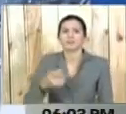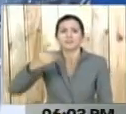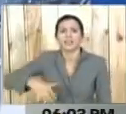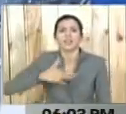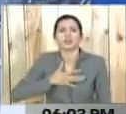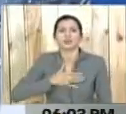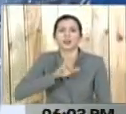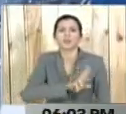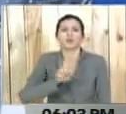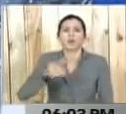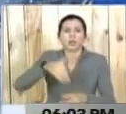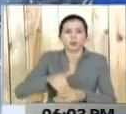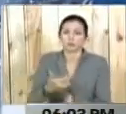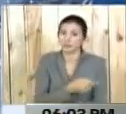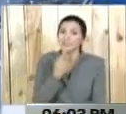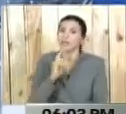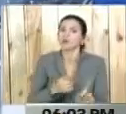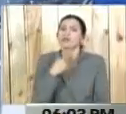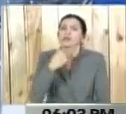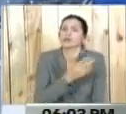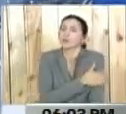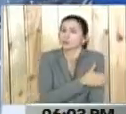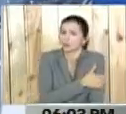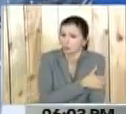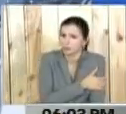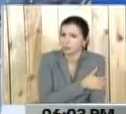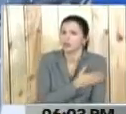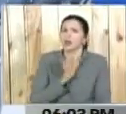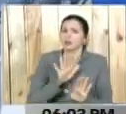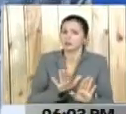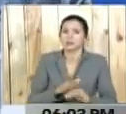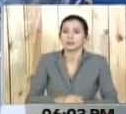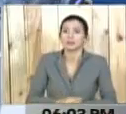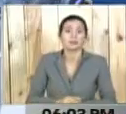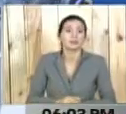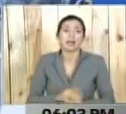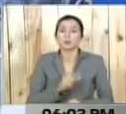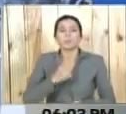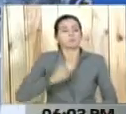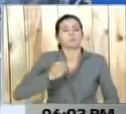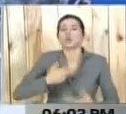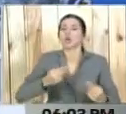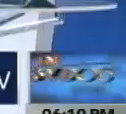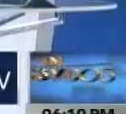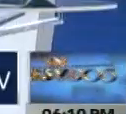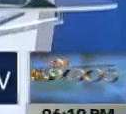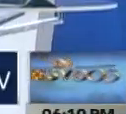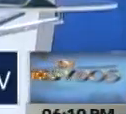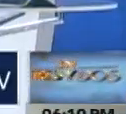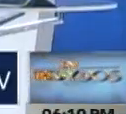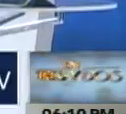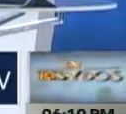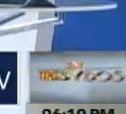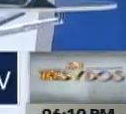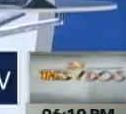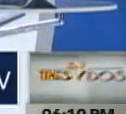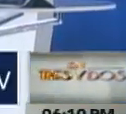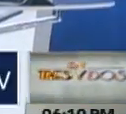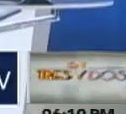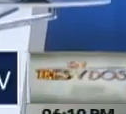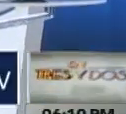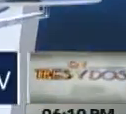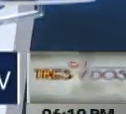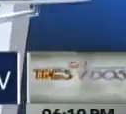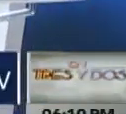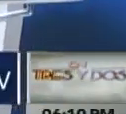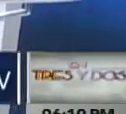revocatorio. Y por eso estamos en esta posición donde no podemos ir a un diálogo. ¿Les parece si analizamos eso a la vuelta? Dice, varias cosas. La gente plantea